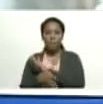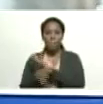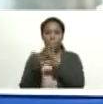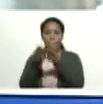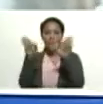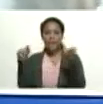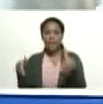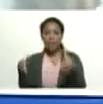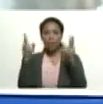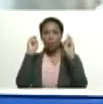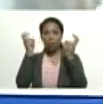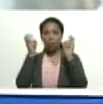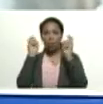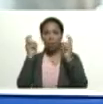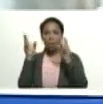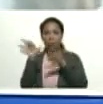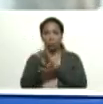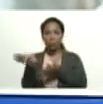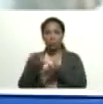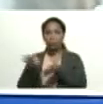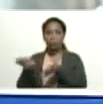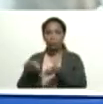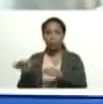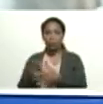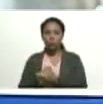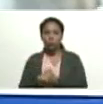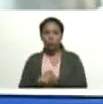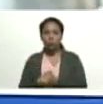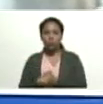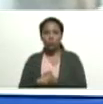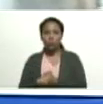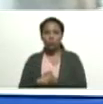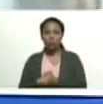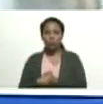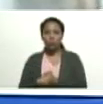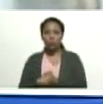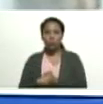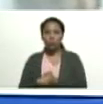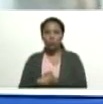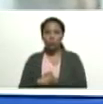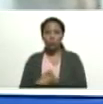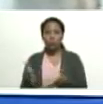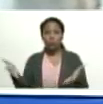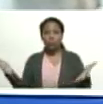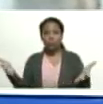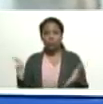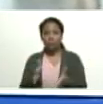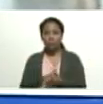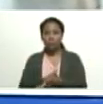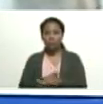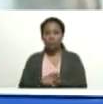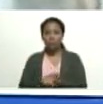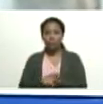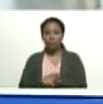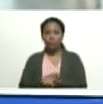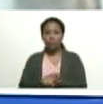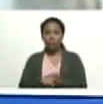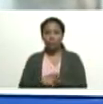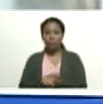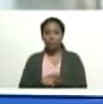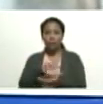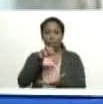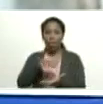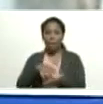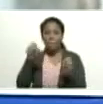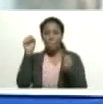Palmas, municipio Antonio Pinto Salinas. ¿Ah? De Estado